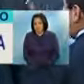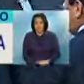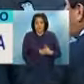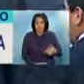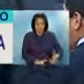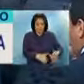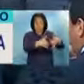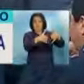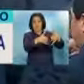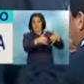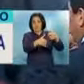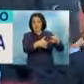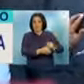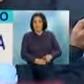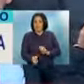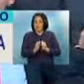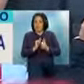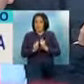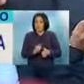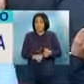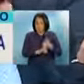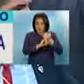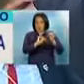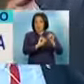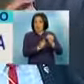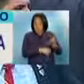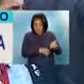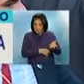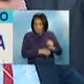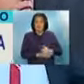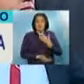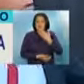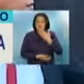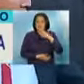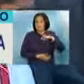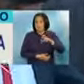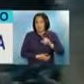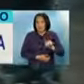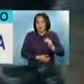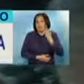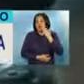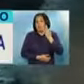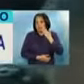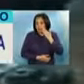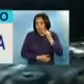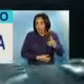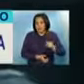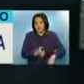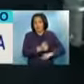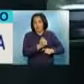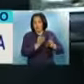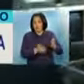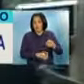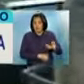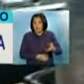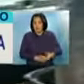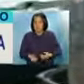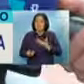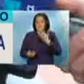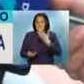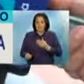El premio del tradicional clásico de la Independencia lo recibió doña Peta, la madre del depredador, de manos del